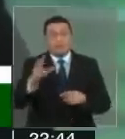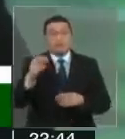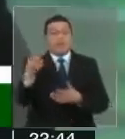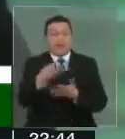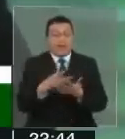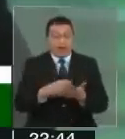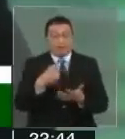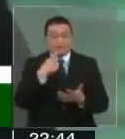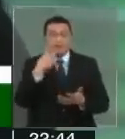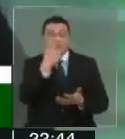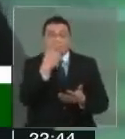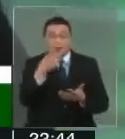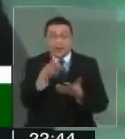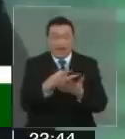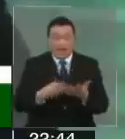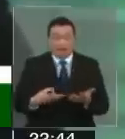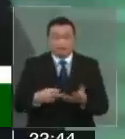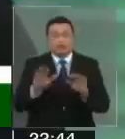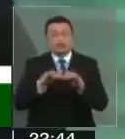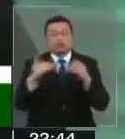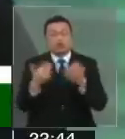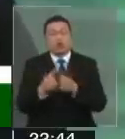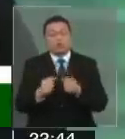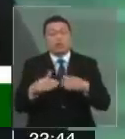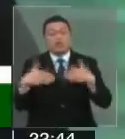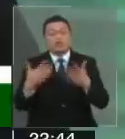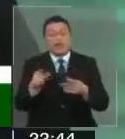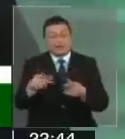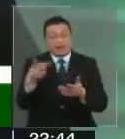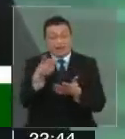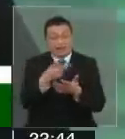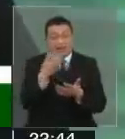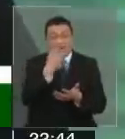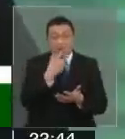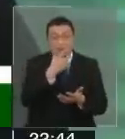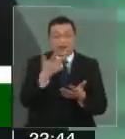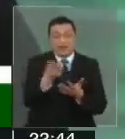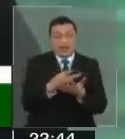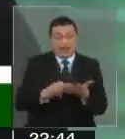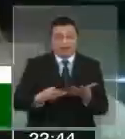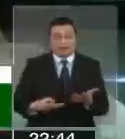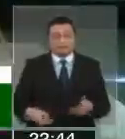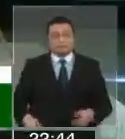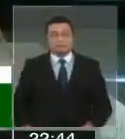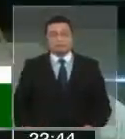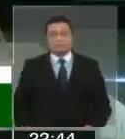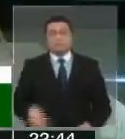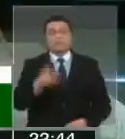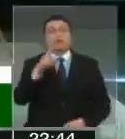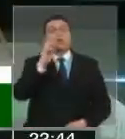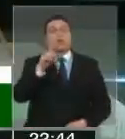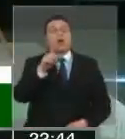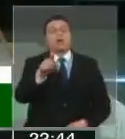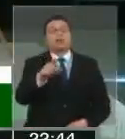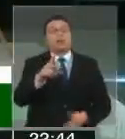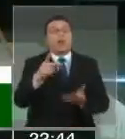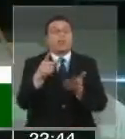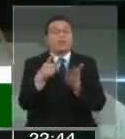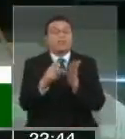el lenguaje artístico, todo lo que se puede generar a partir del lenguaje artístico. ¿Cuál es tu